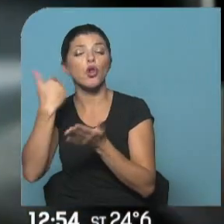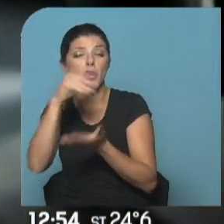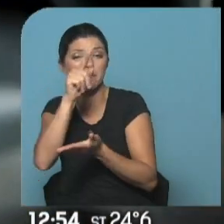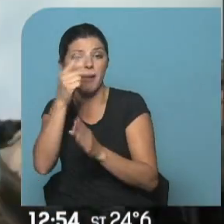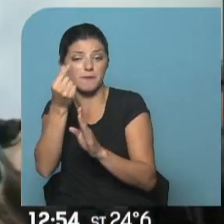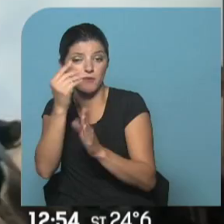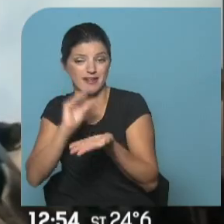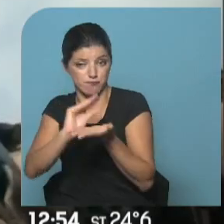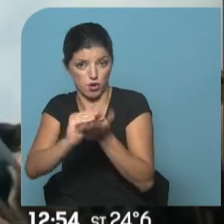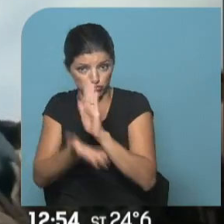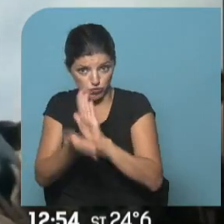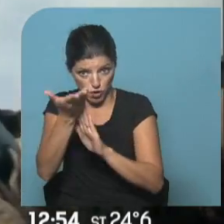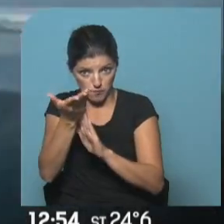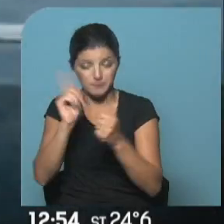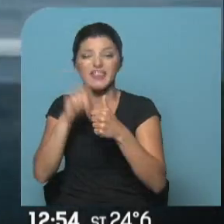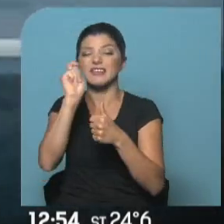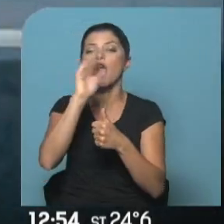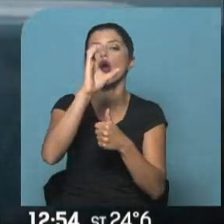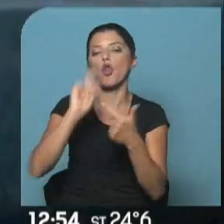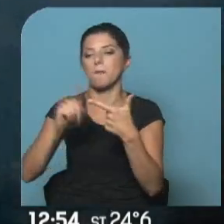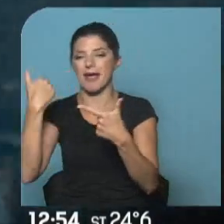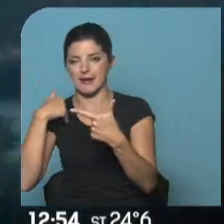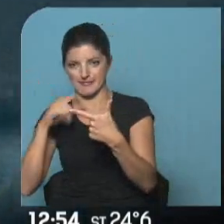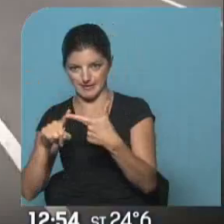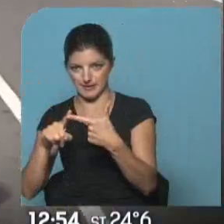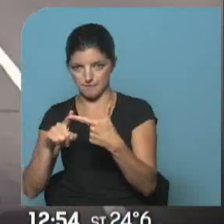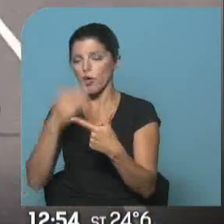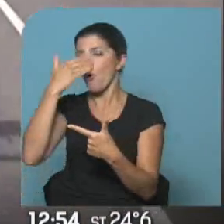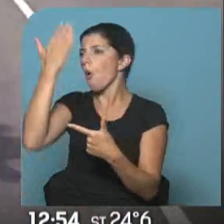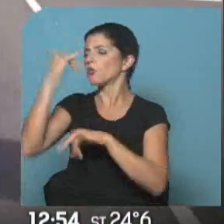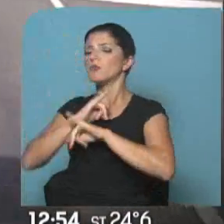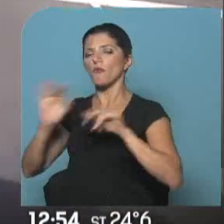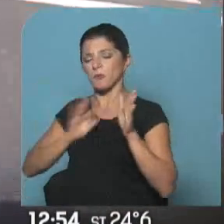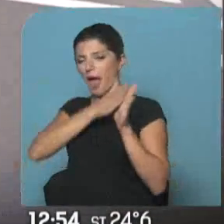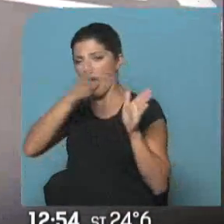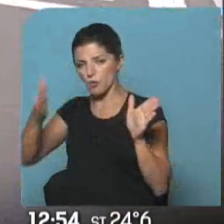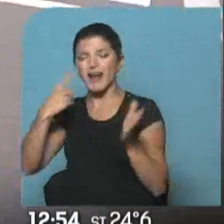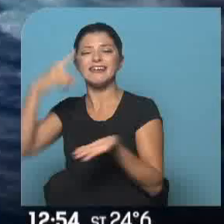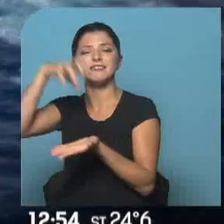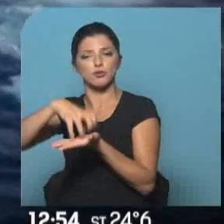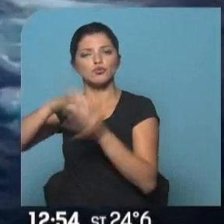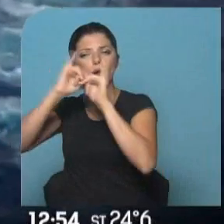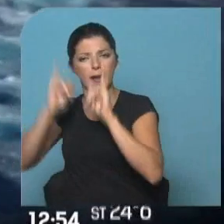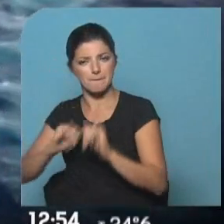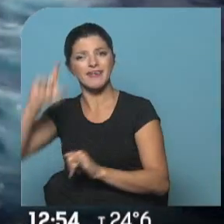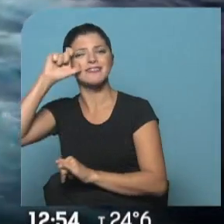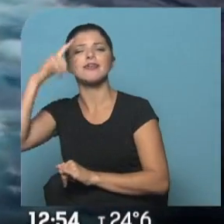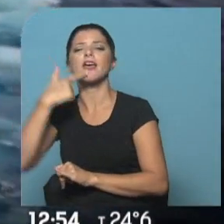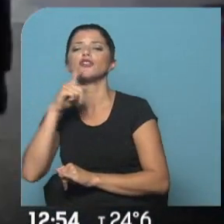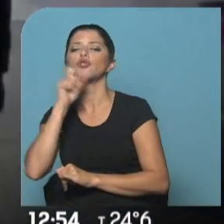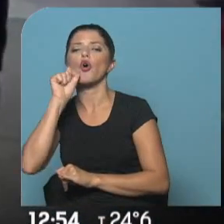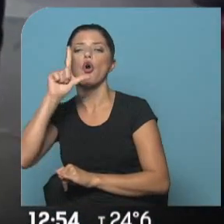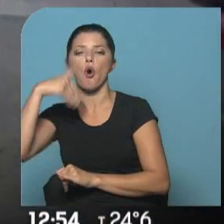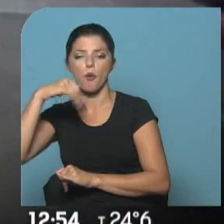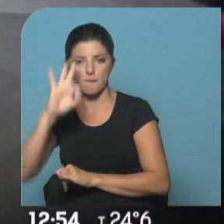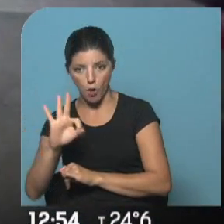su gasto militar. Colombia y Argentina, según el último informe anual publicado por el Instituto de la Paz de Estocolmo, CIPRI, por